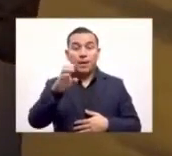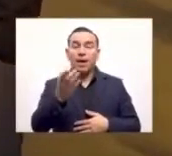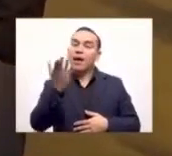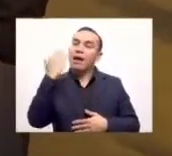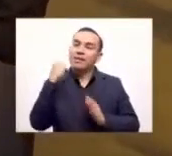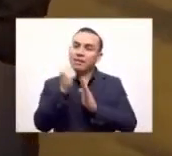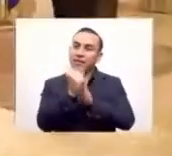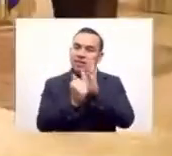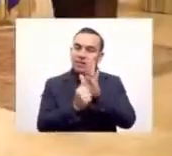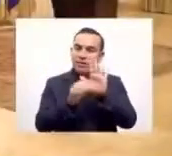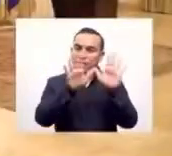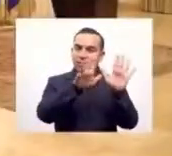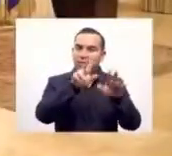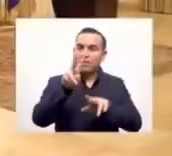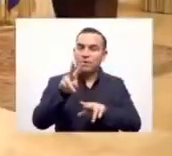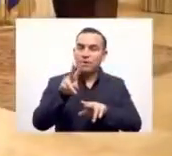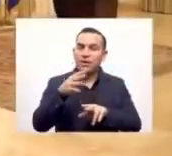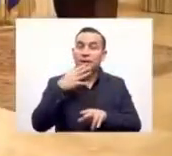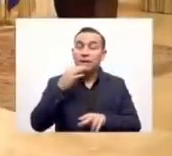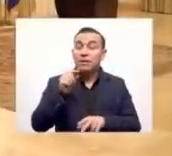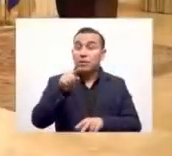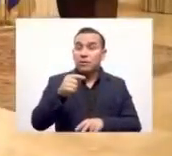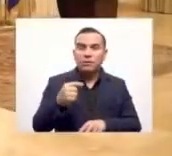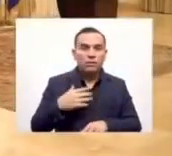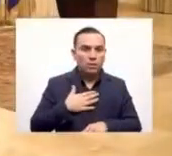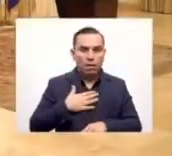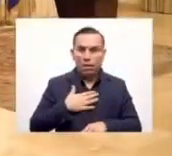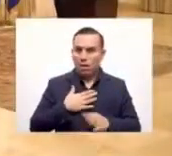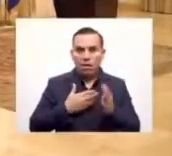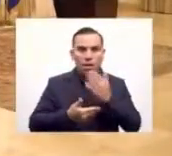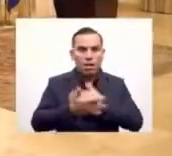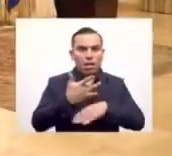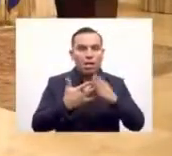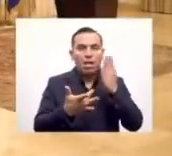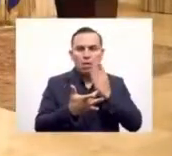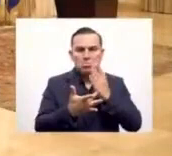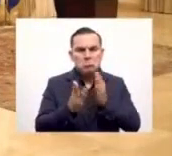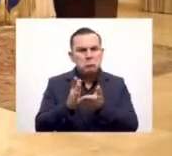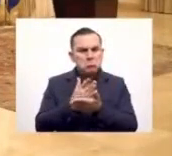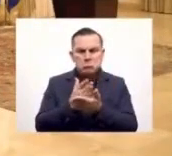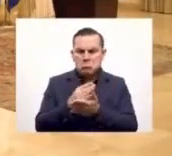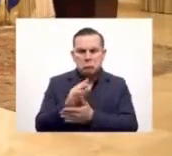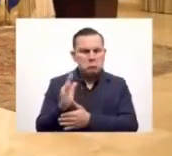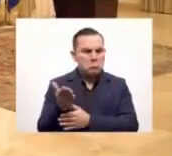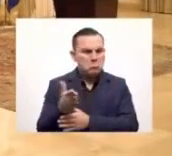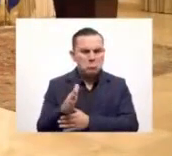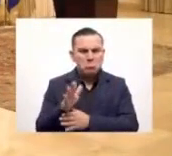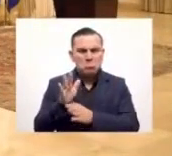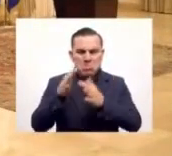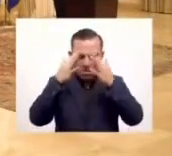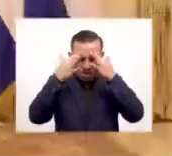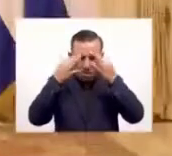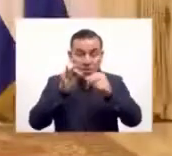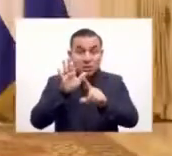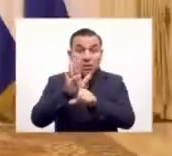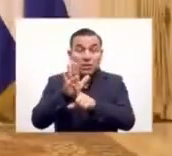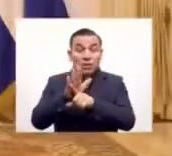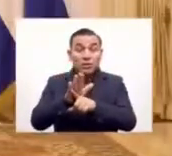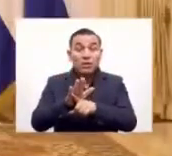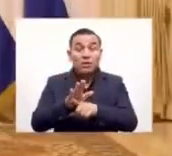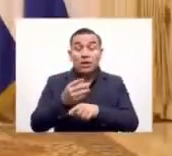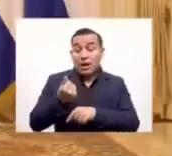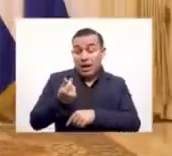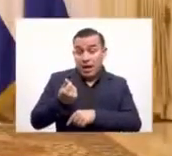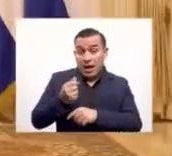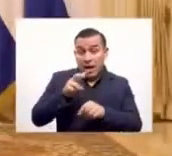Suiza, y sí, el super retro, ya empezó a aceptar también, ya lo